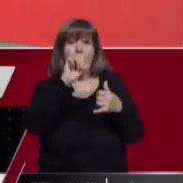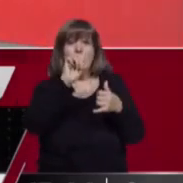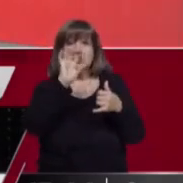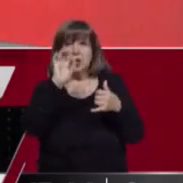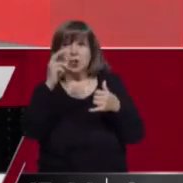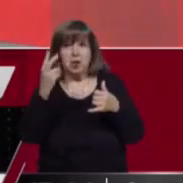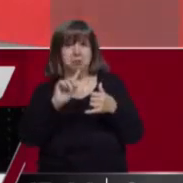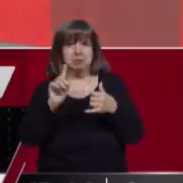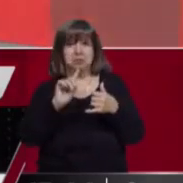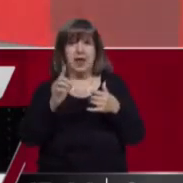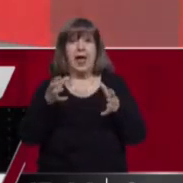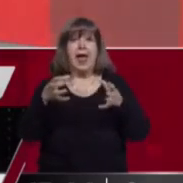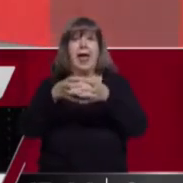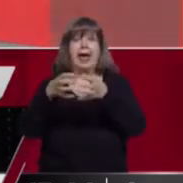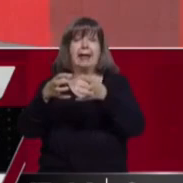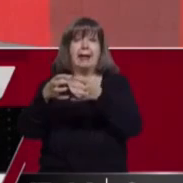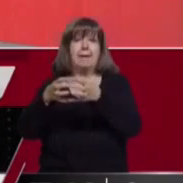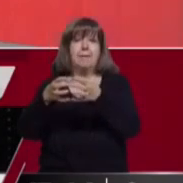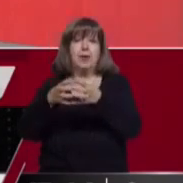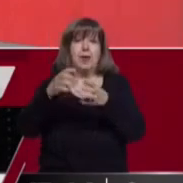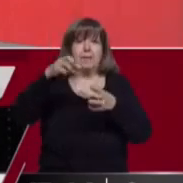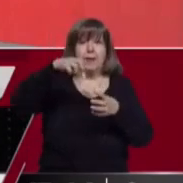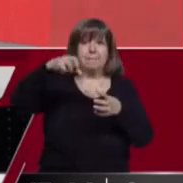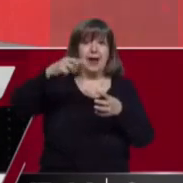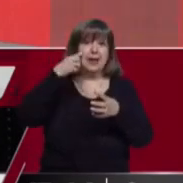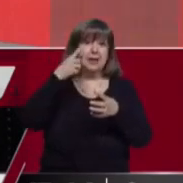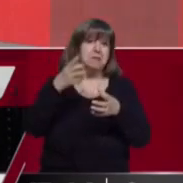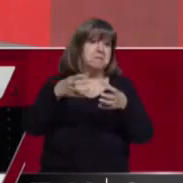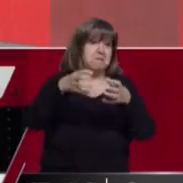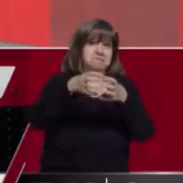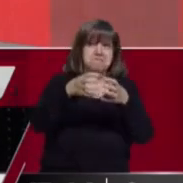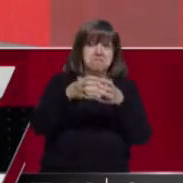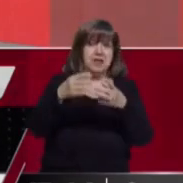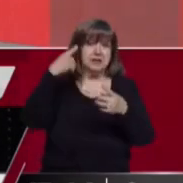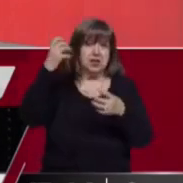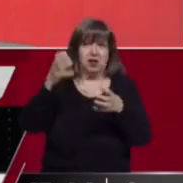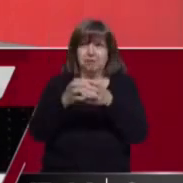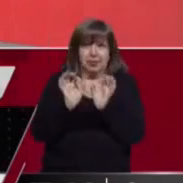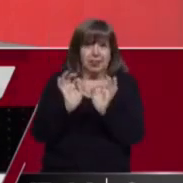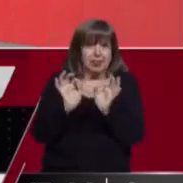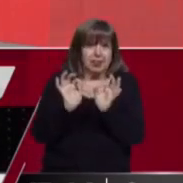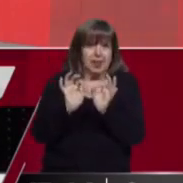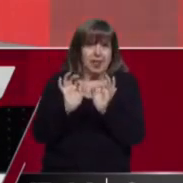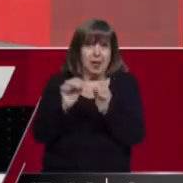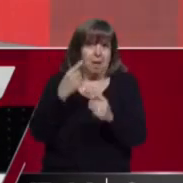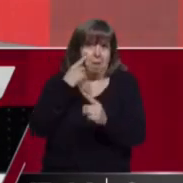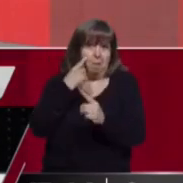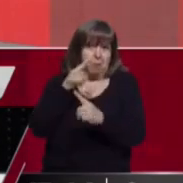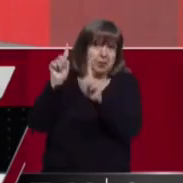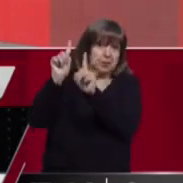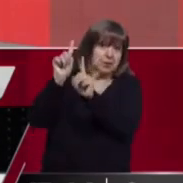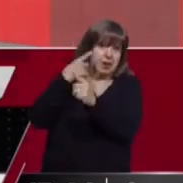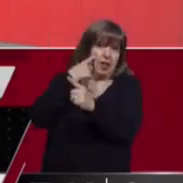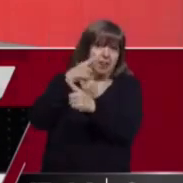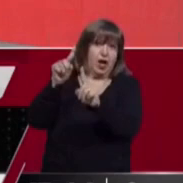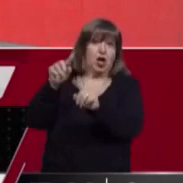anteriormente a ser conocido el caso? No teníamos ningún antecedente de esta situación particular,